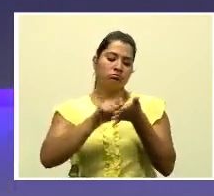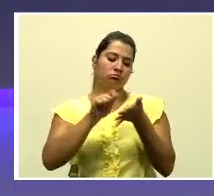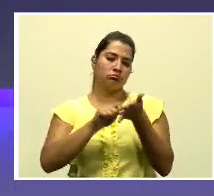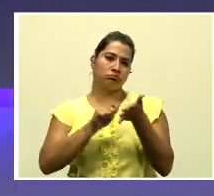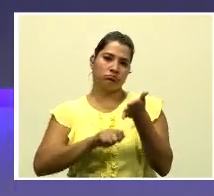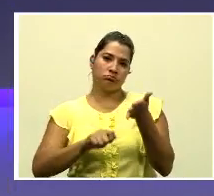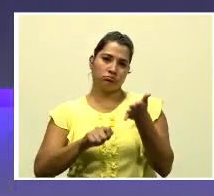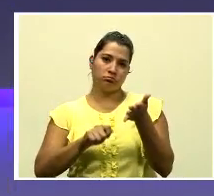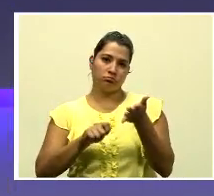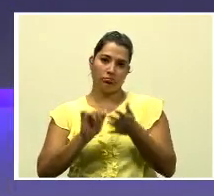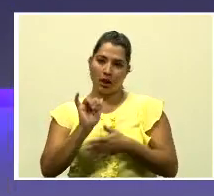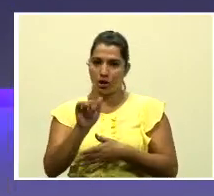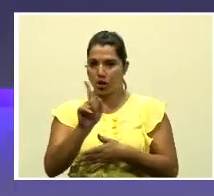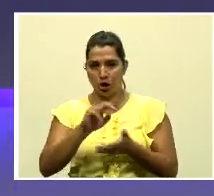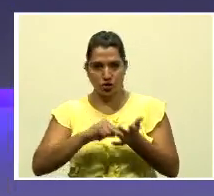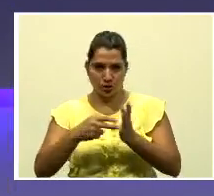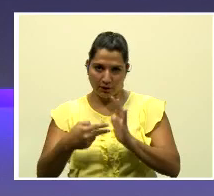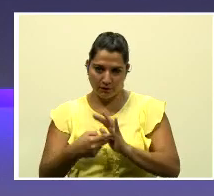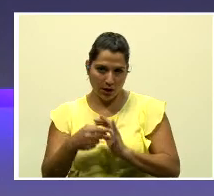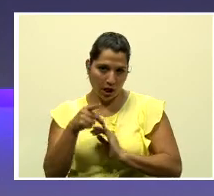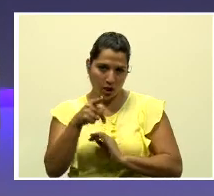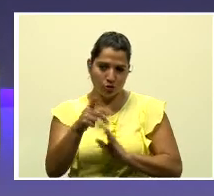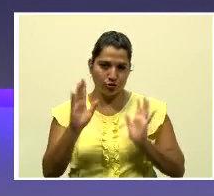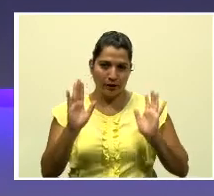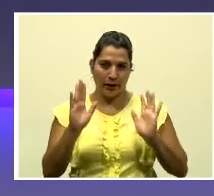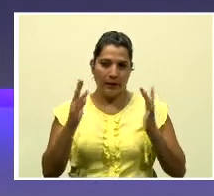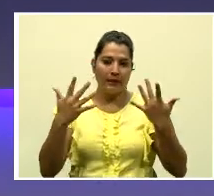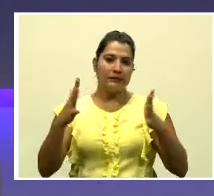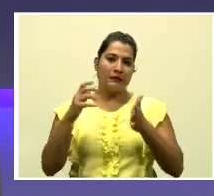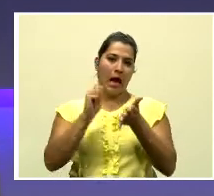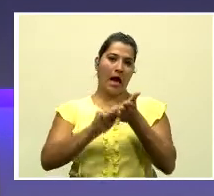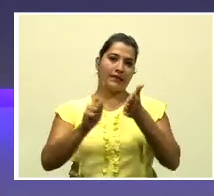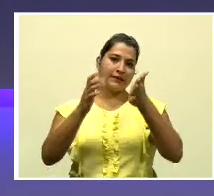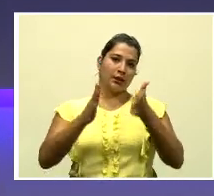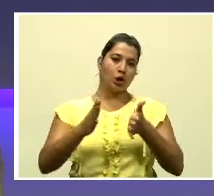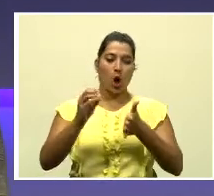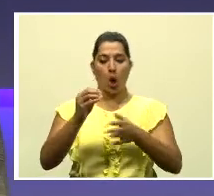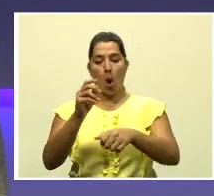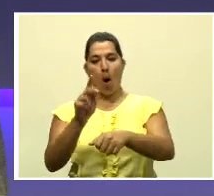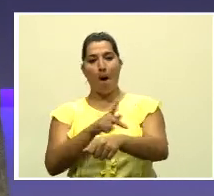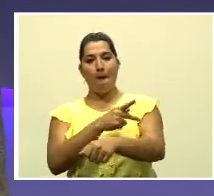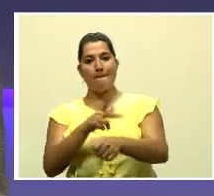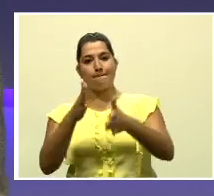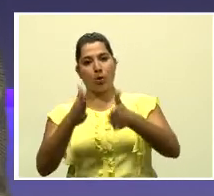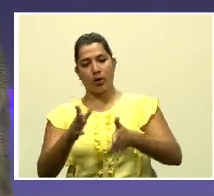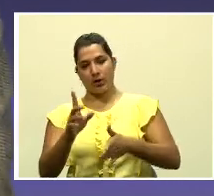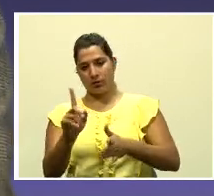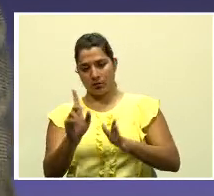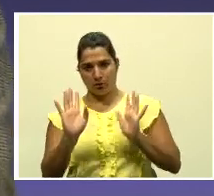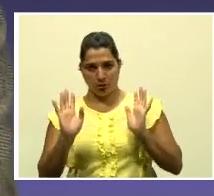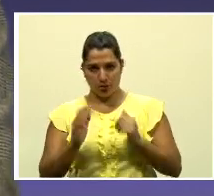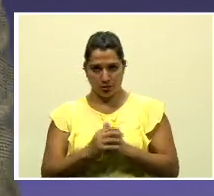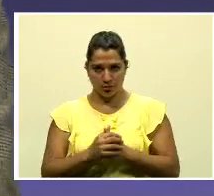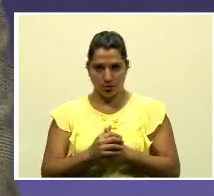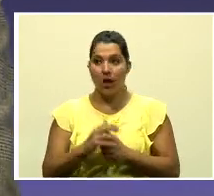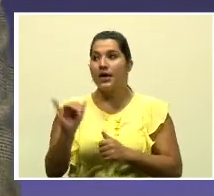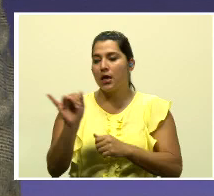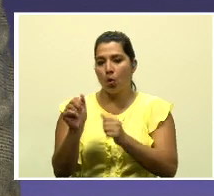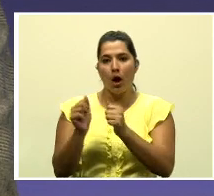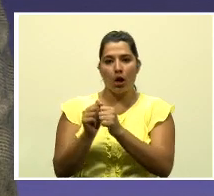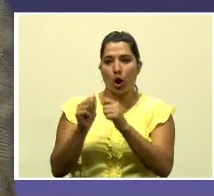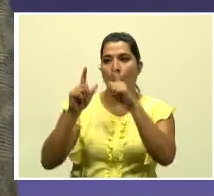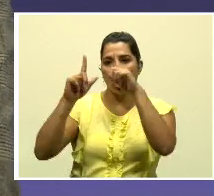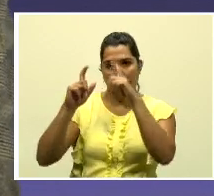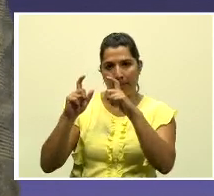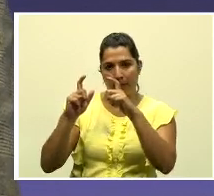lo convierte, ¿verdad?, en un gran poeta. Claro. Igualmente sucede con la cámara.